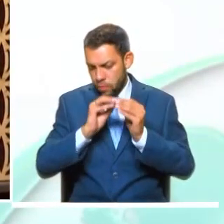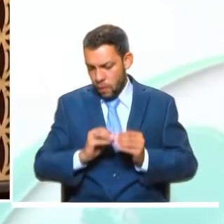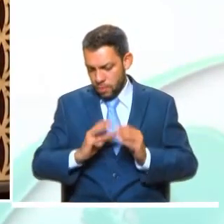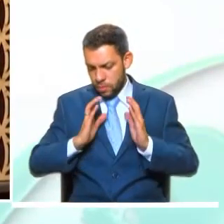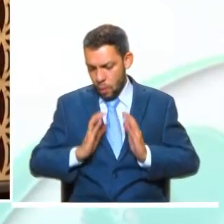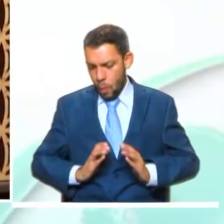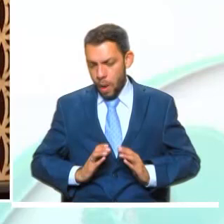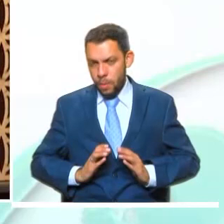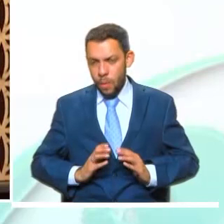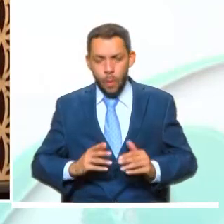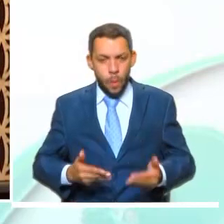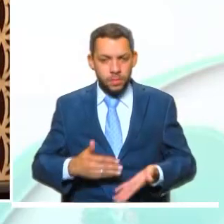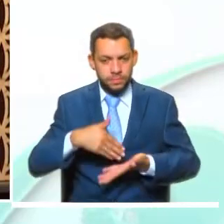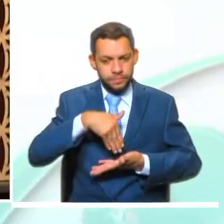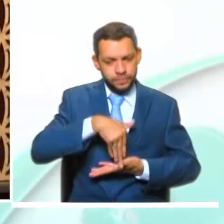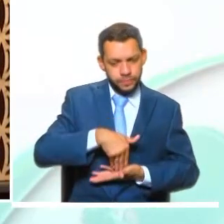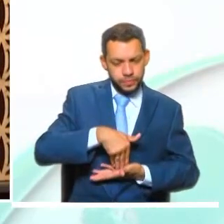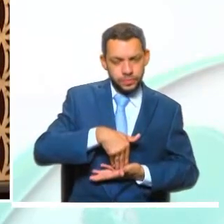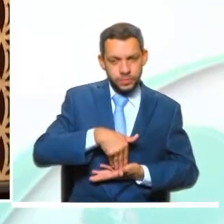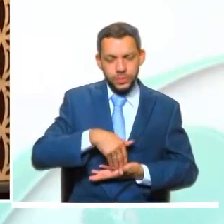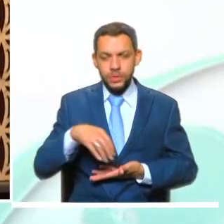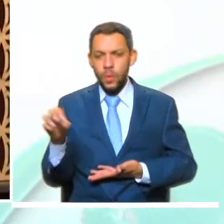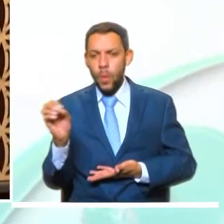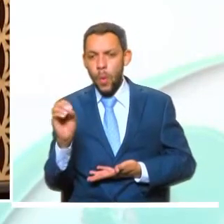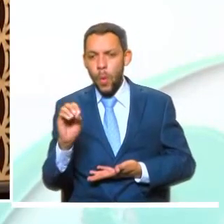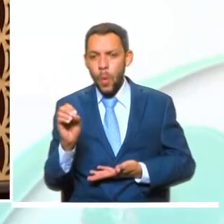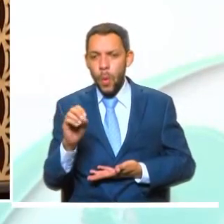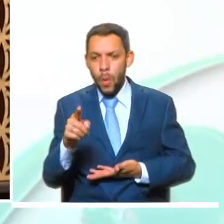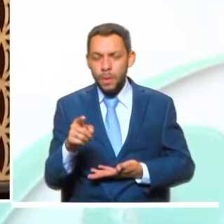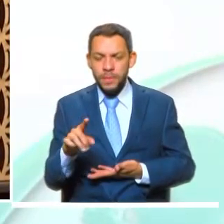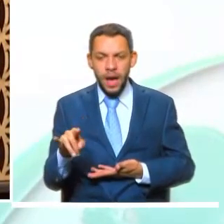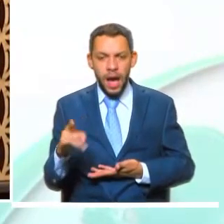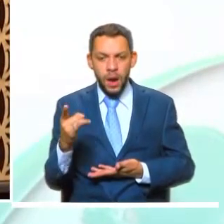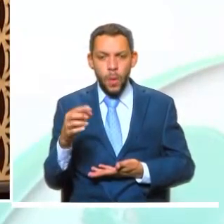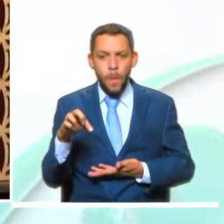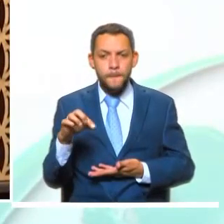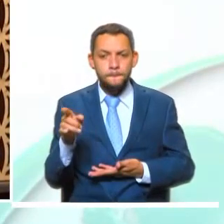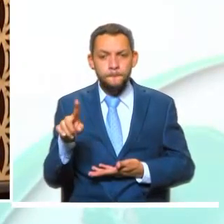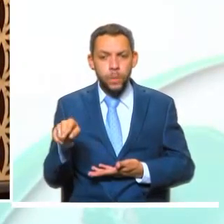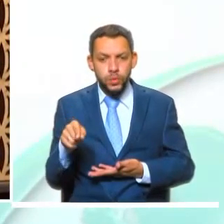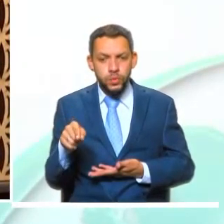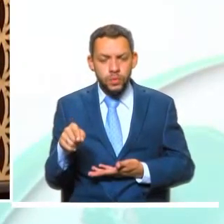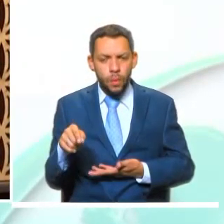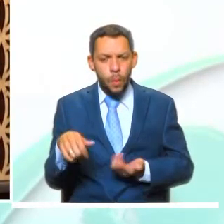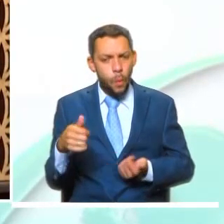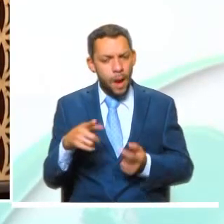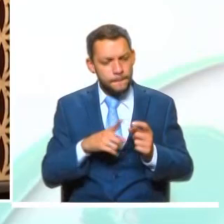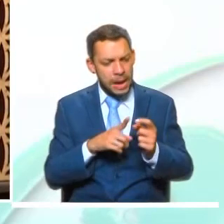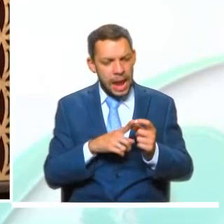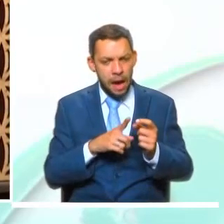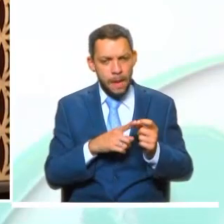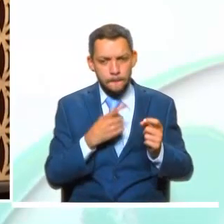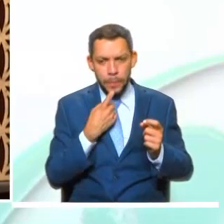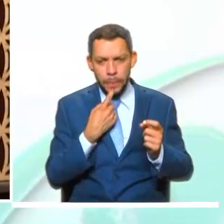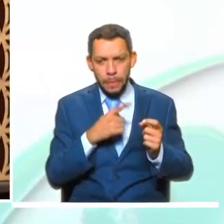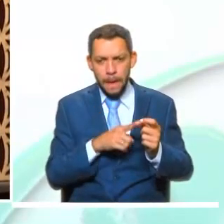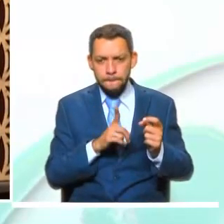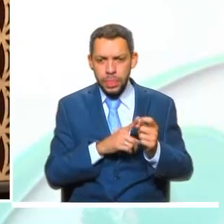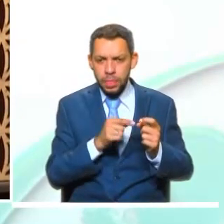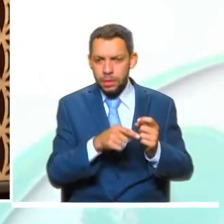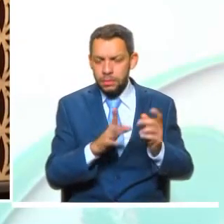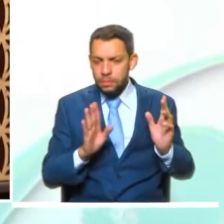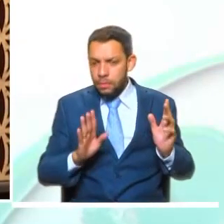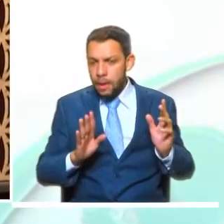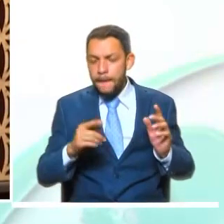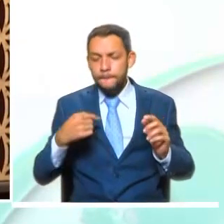vez que desde que sean lesiones push desde pues no no sabría pues con esa actitud que sería pero si me